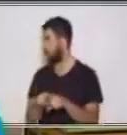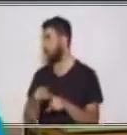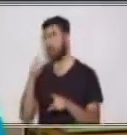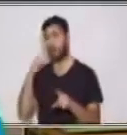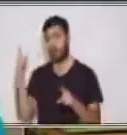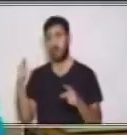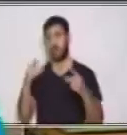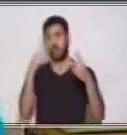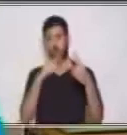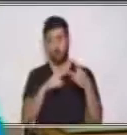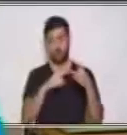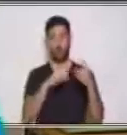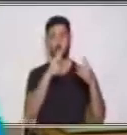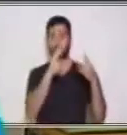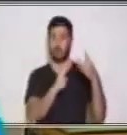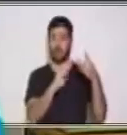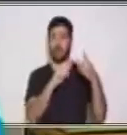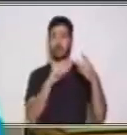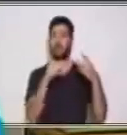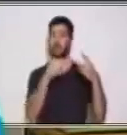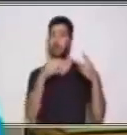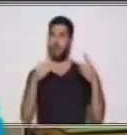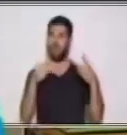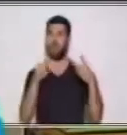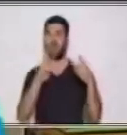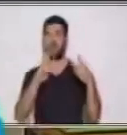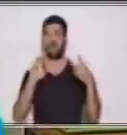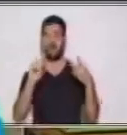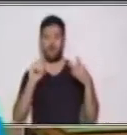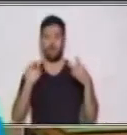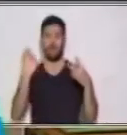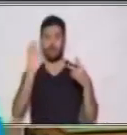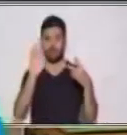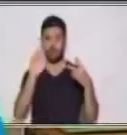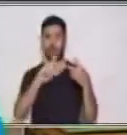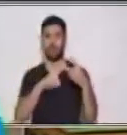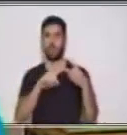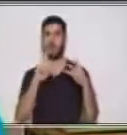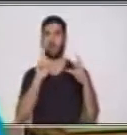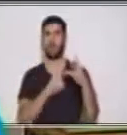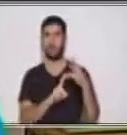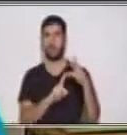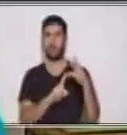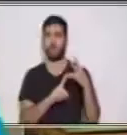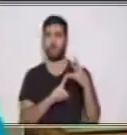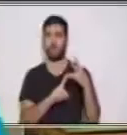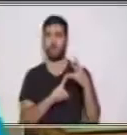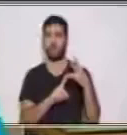beta es igual a 30 grados.